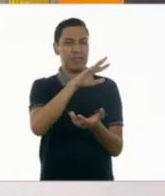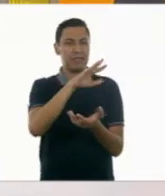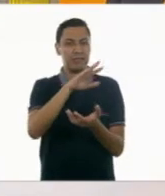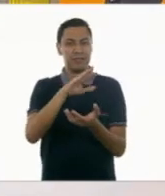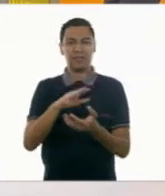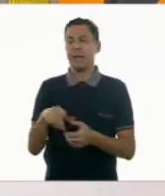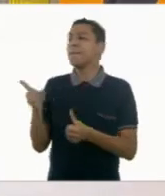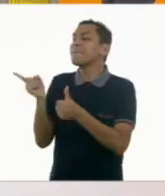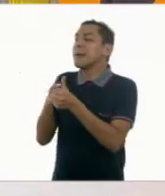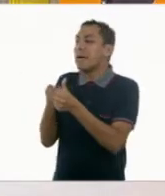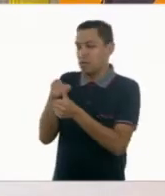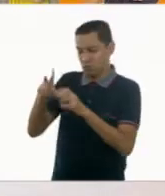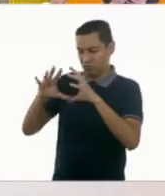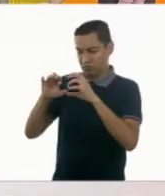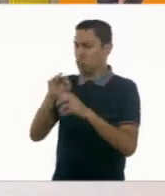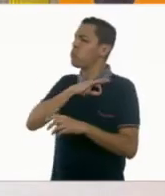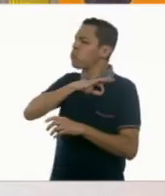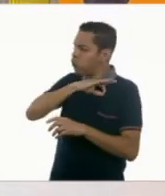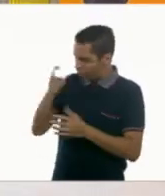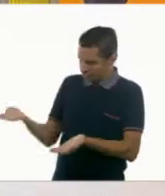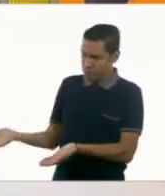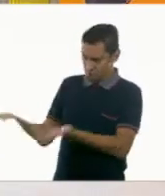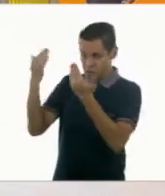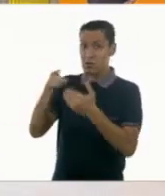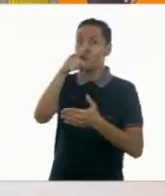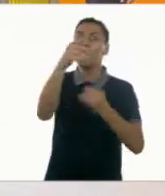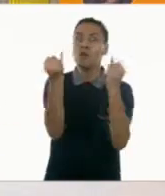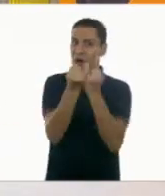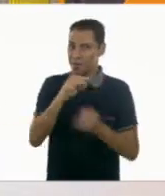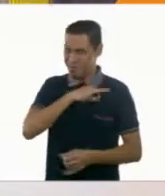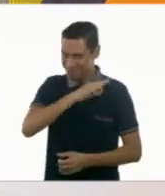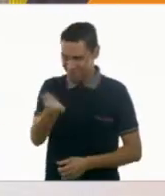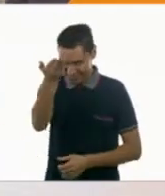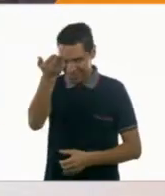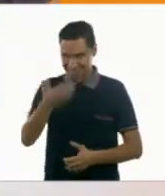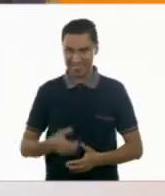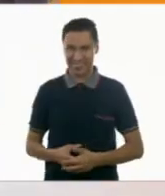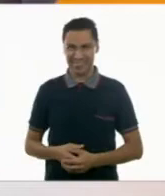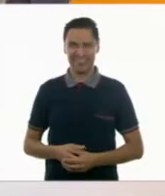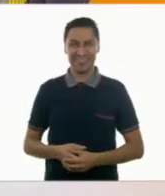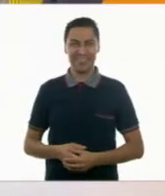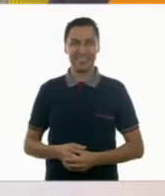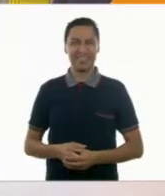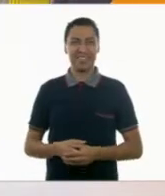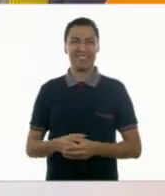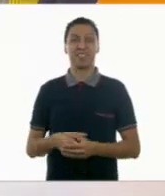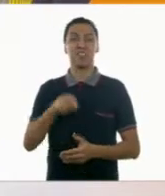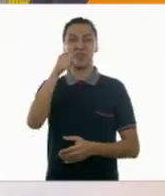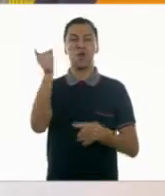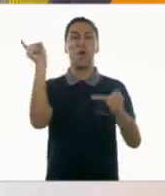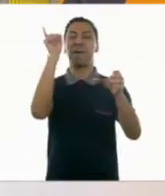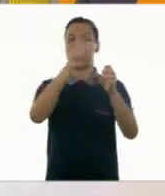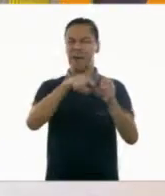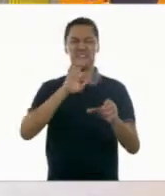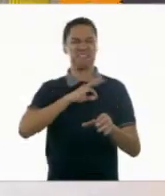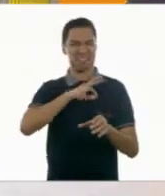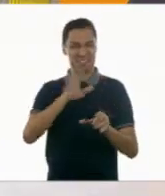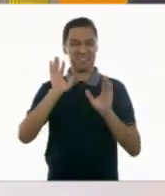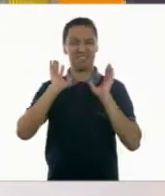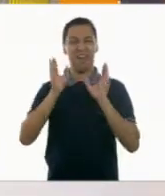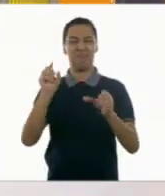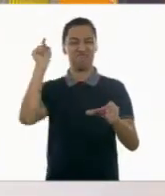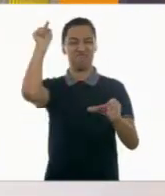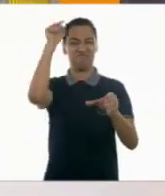Primero termina, inténtalo. Yo sé que puedes. En casa yo sé que pueden. Ya lo lograron. Ya